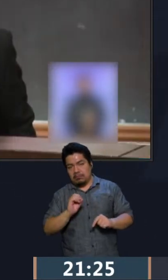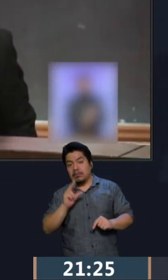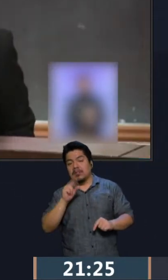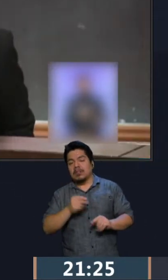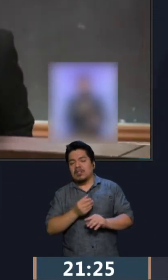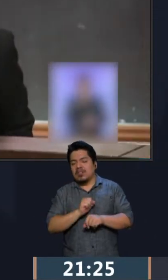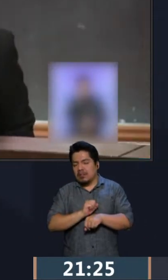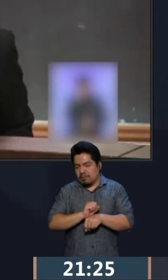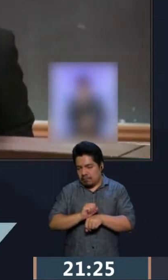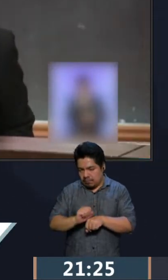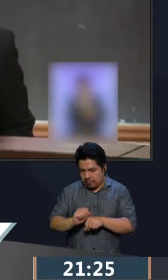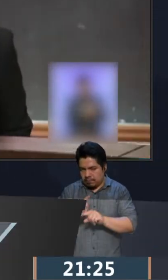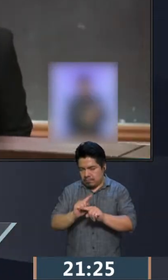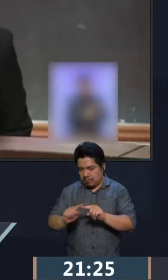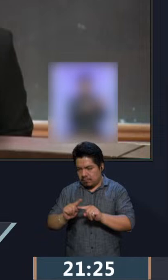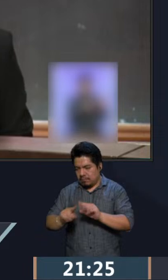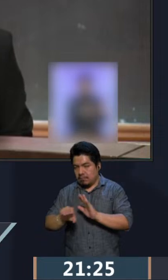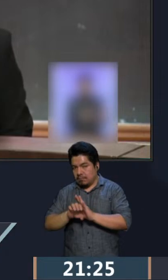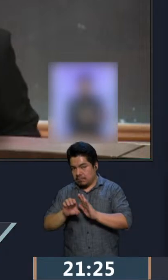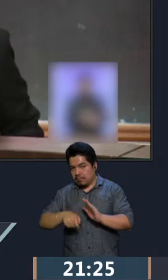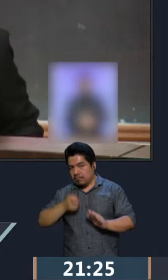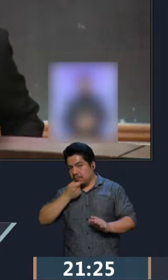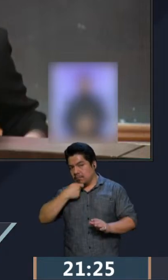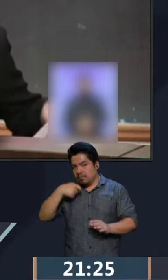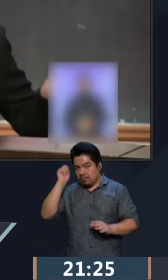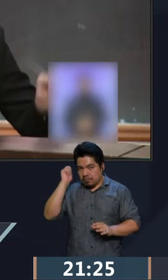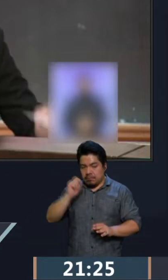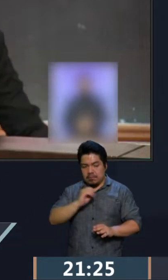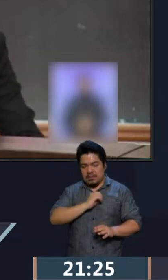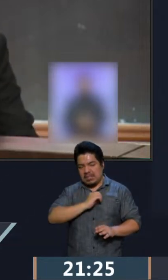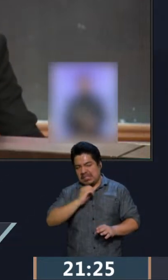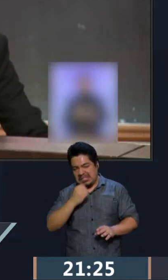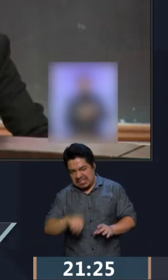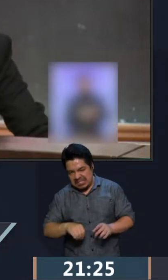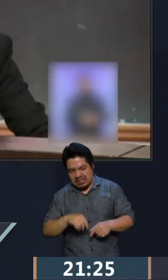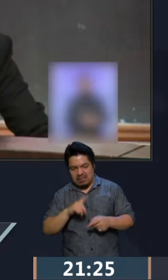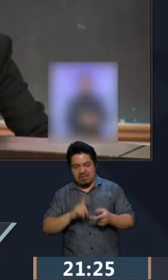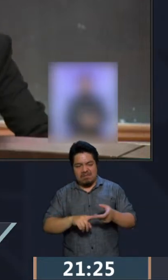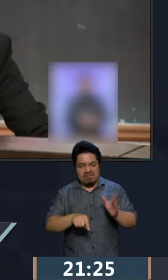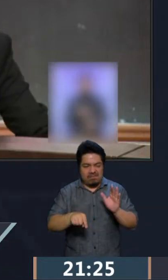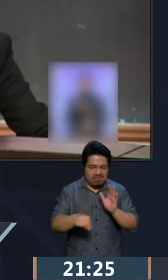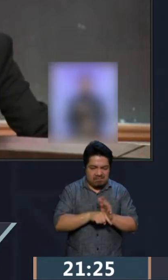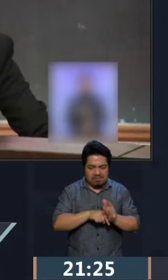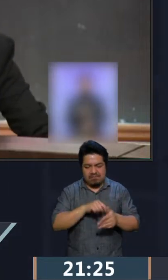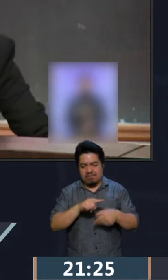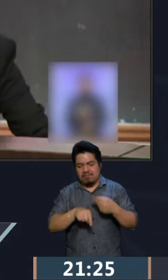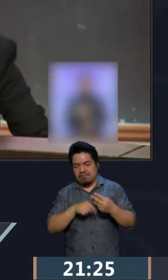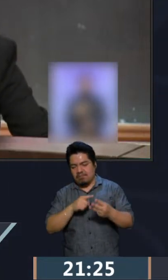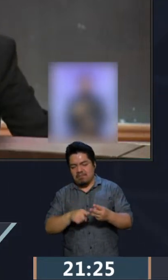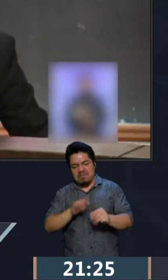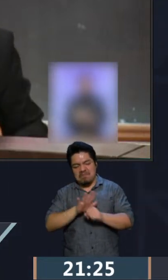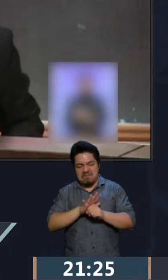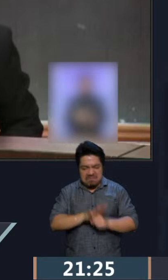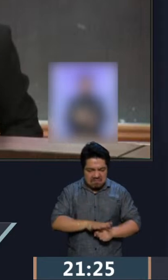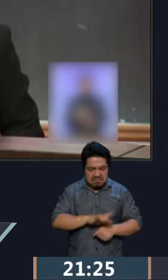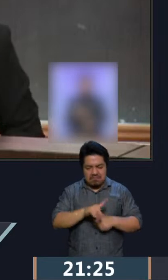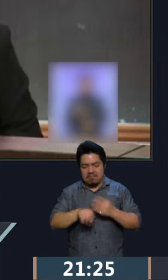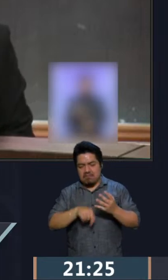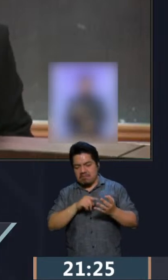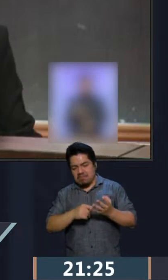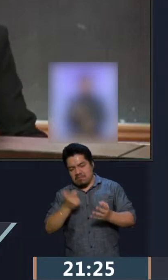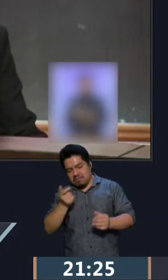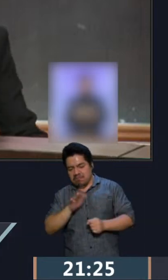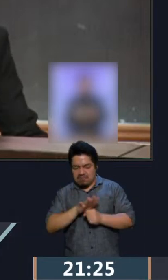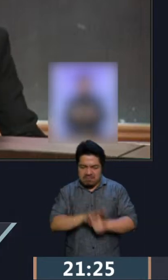que mezclan campañas mediáticas de odio, campañas de descrédito, presiones diplomáticas y